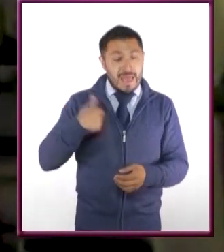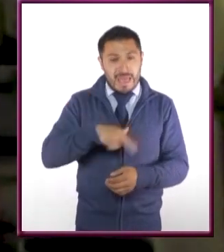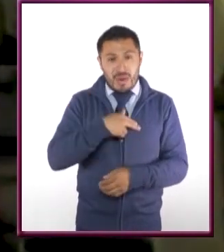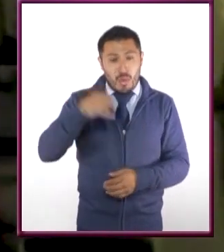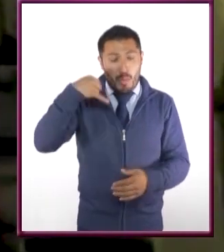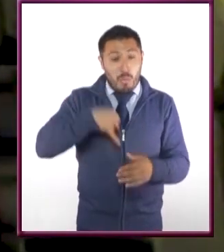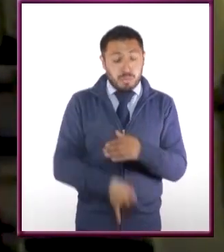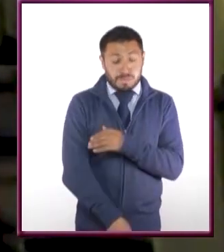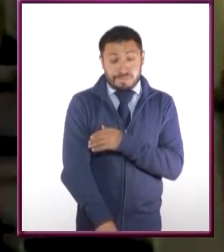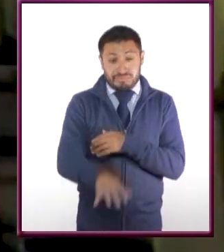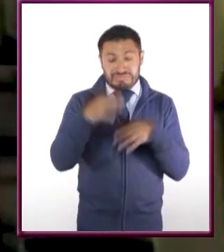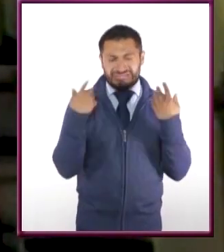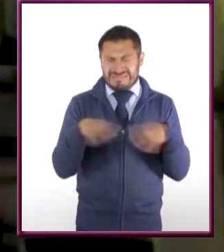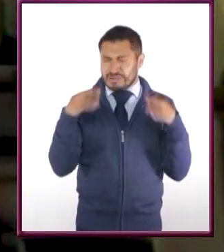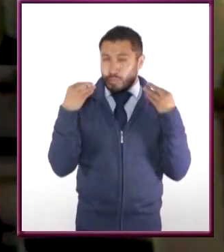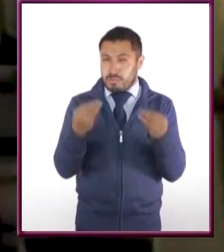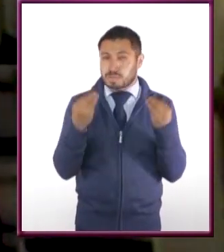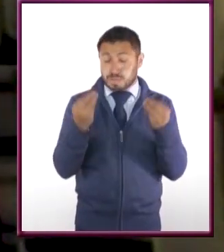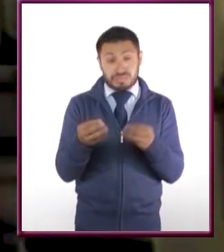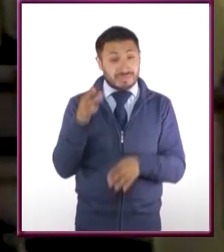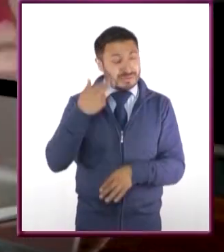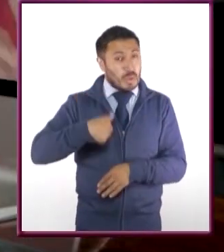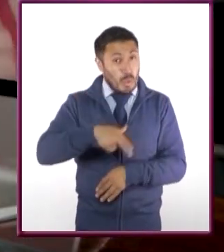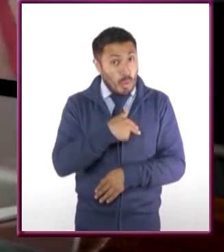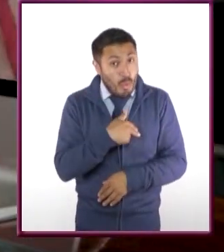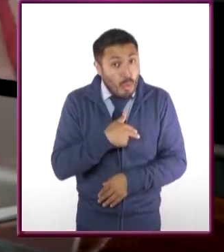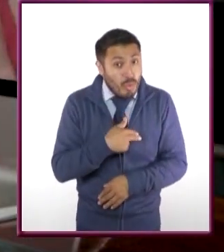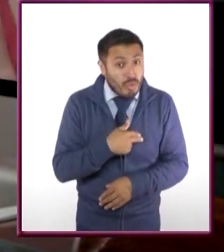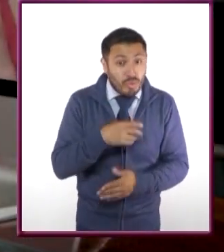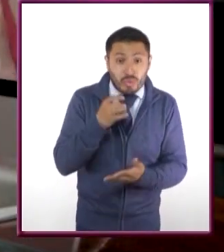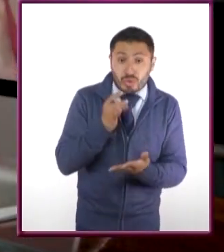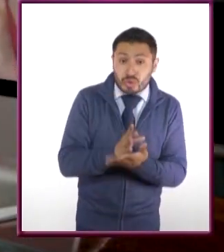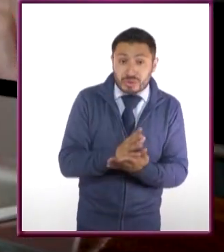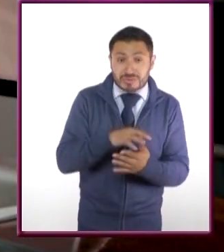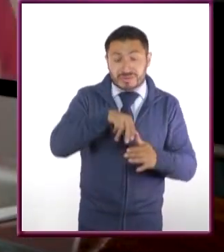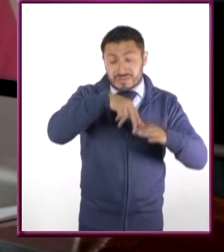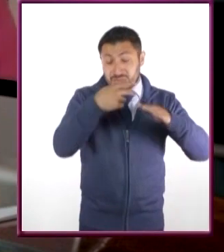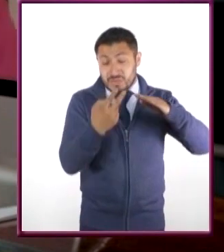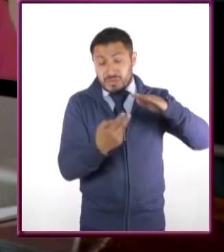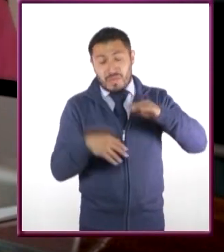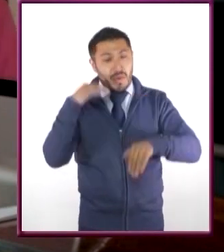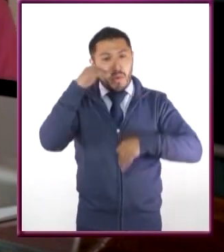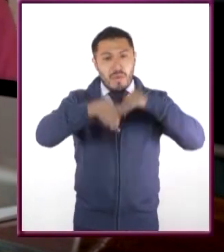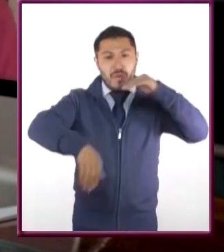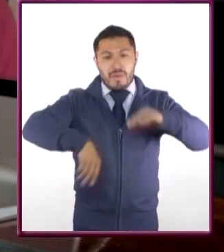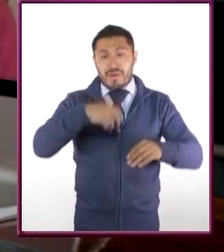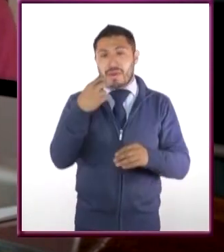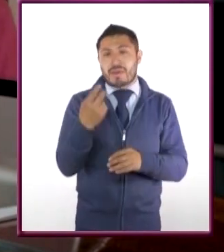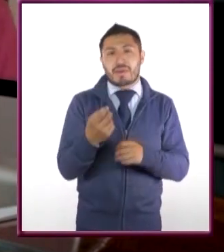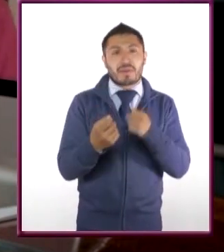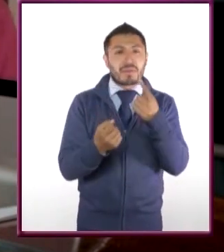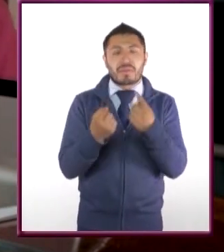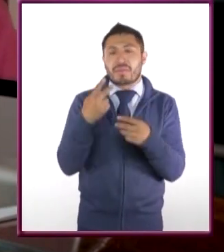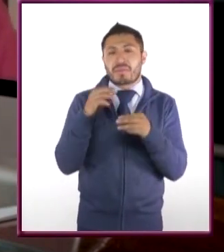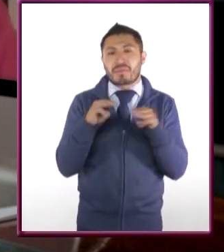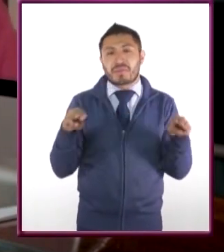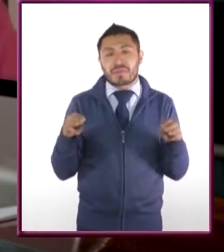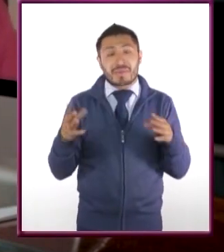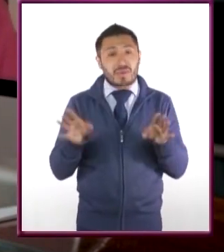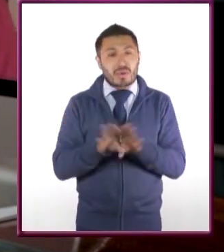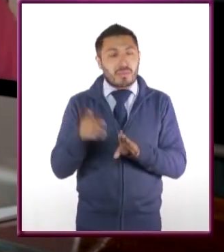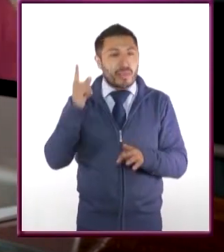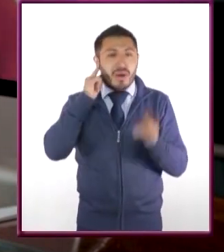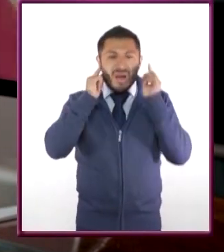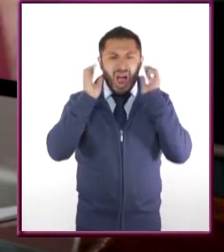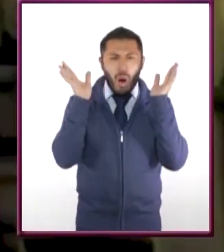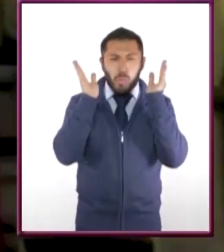mar es tremenda y muchas veces nosotros mismos, solo por sumergirnos en una alberca un par de metros, se nos empieza a tapar el oído.